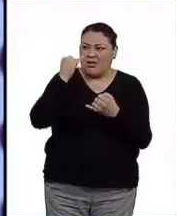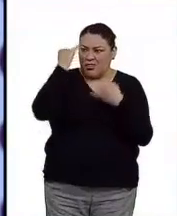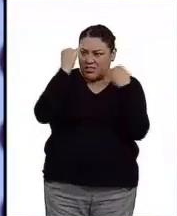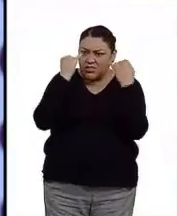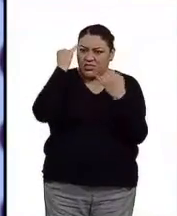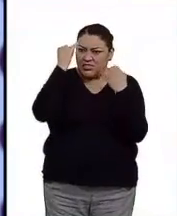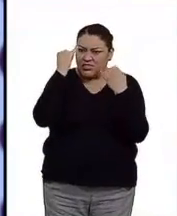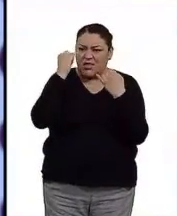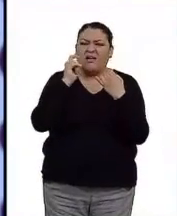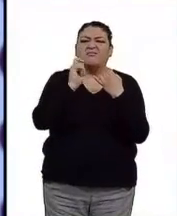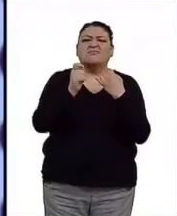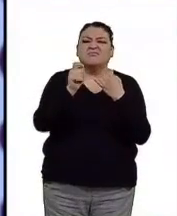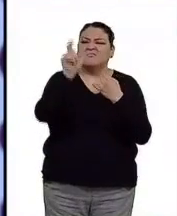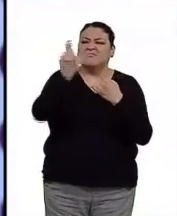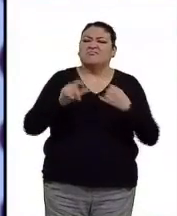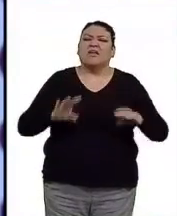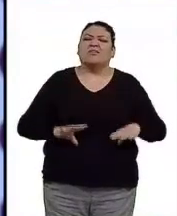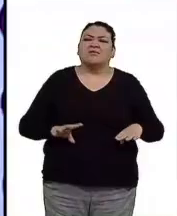estereotípica, por así decirlo, de